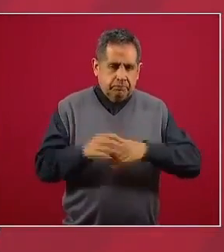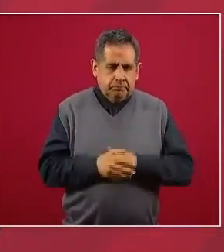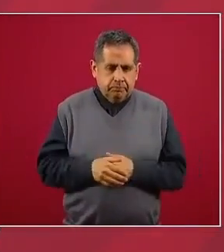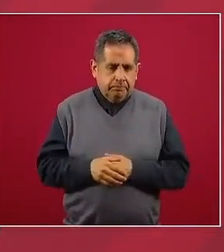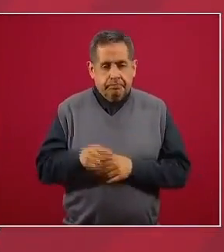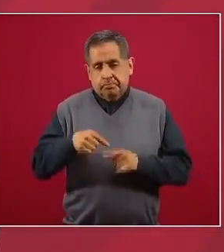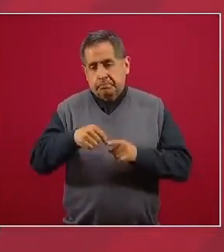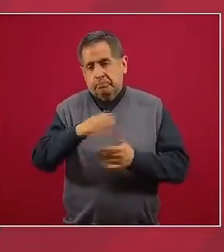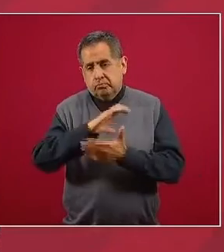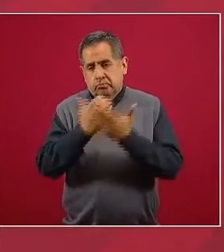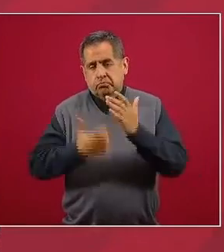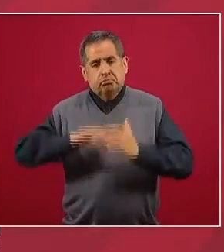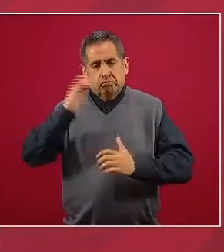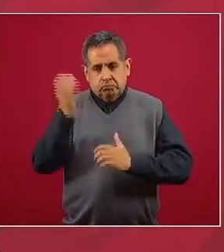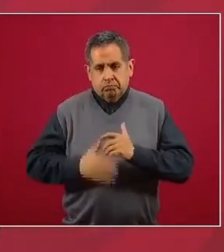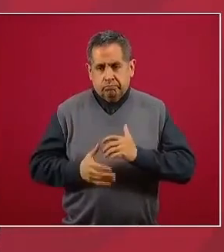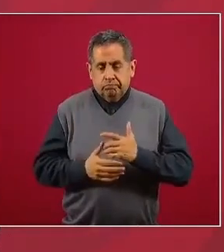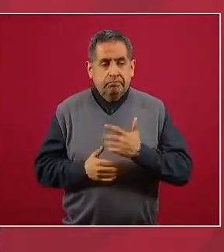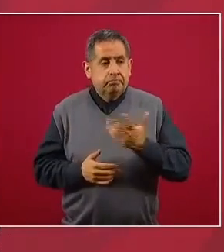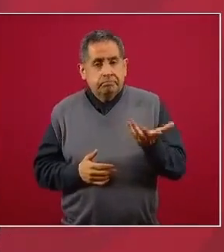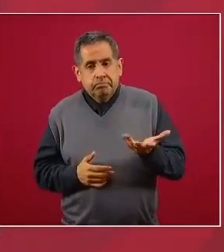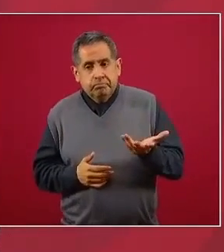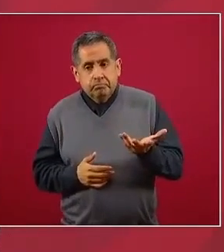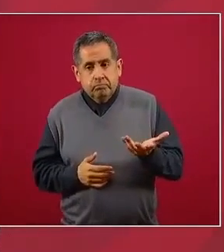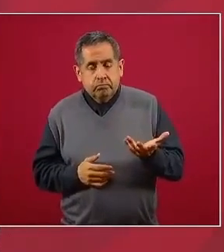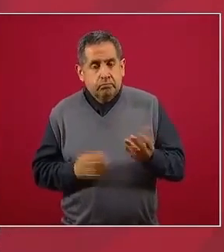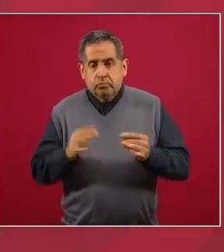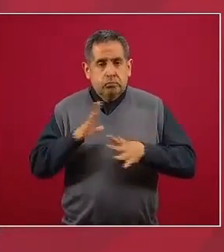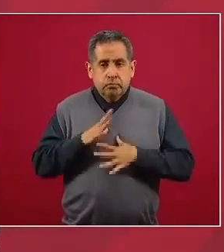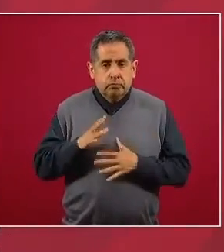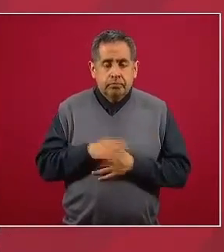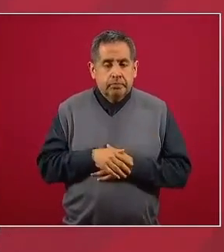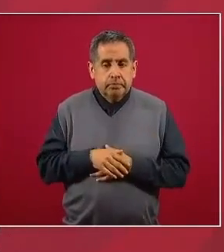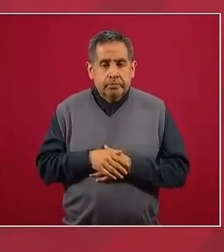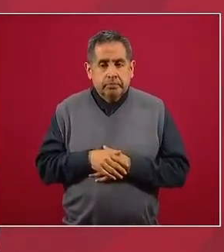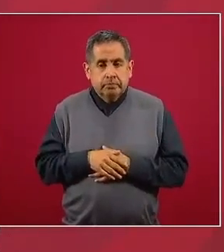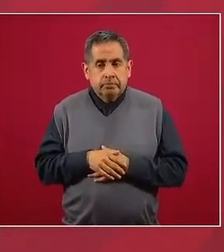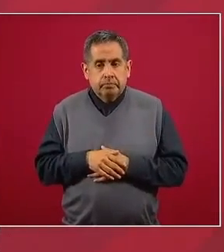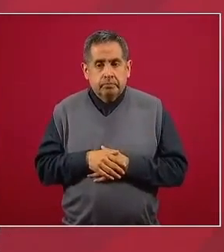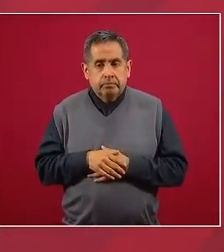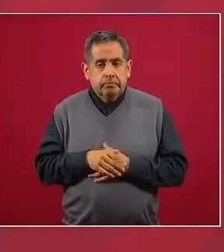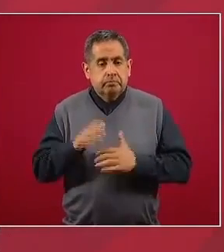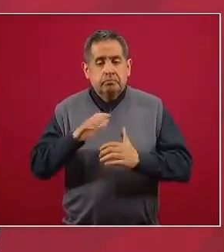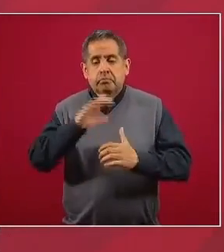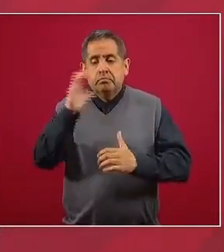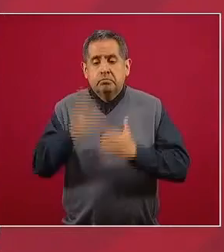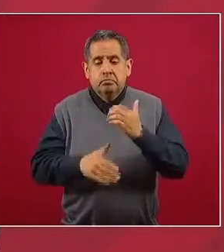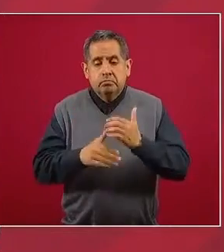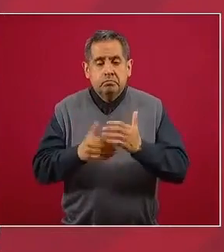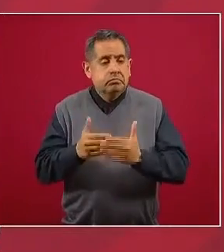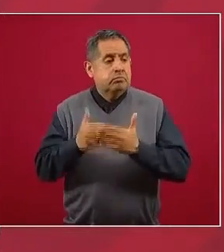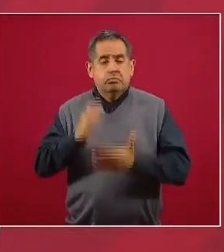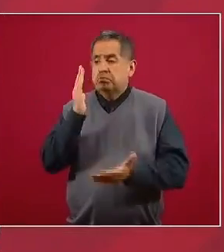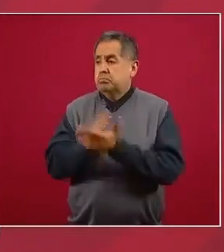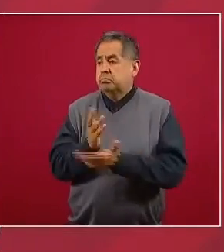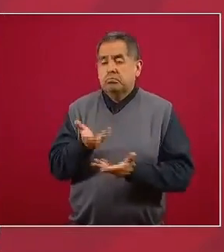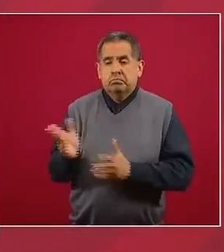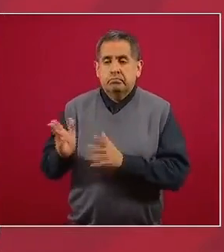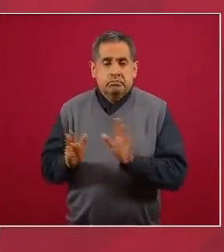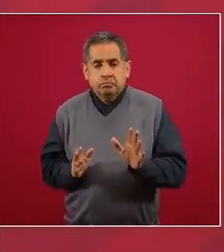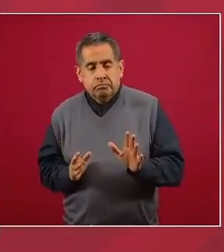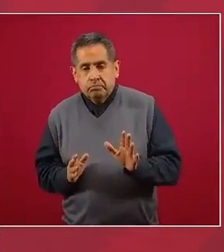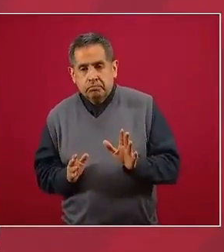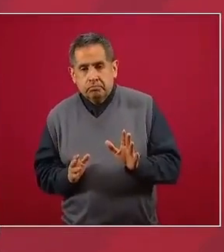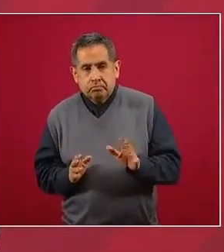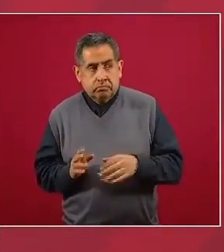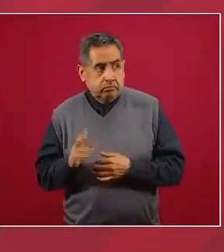a terminar el contrato, pero no existe ninguna intención de terminarlo anticipadamente, siempre